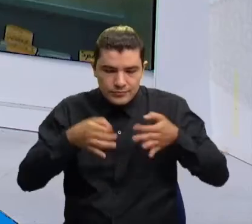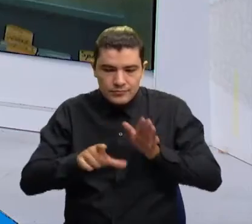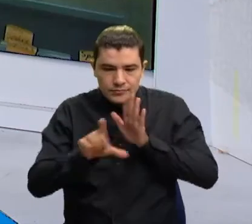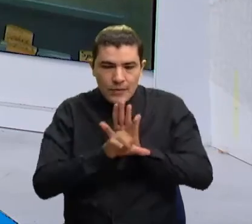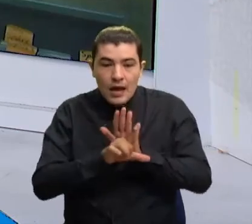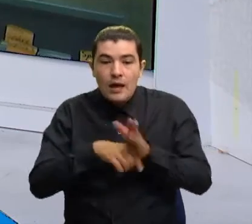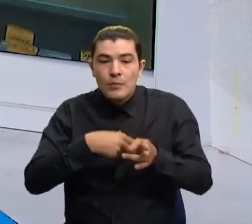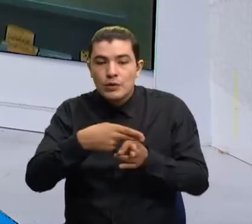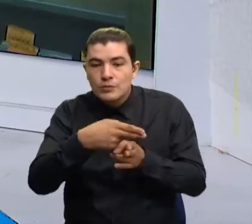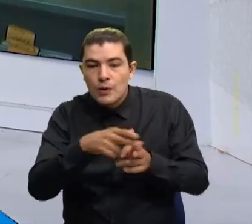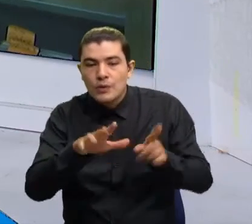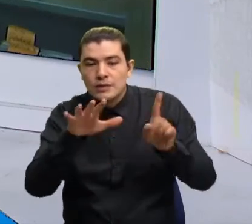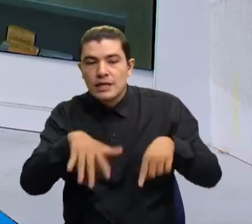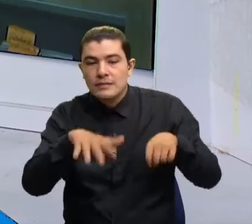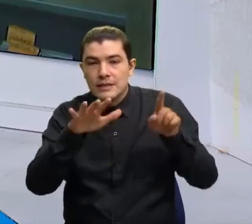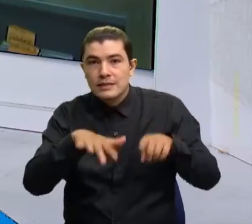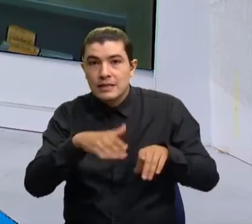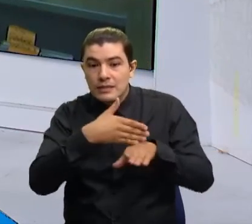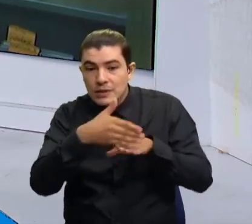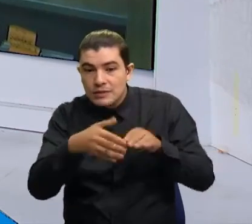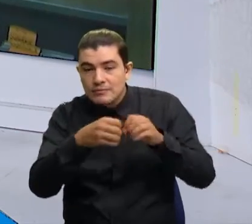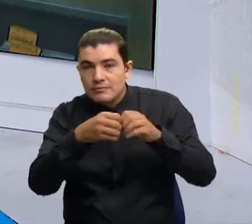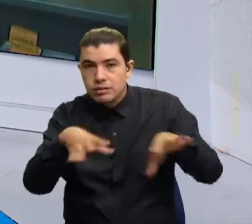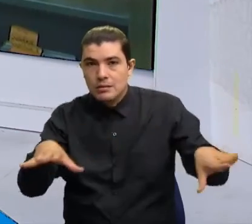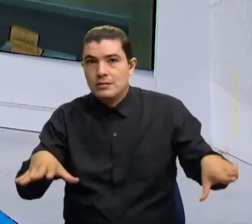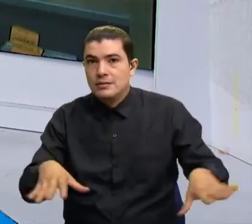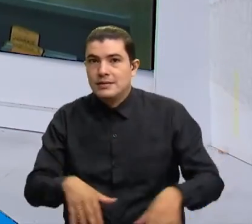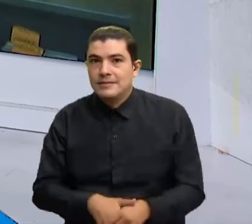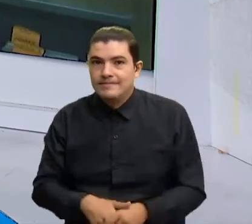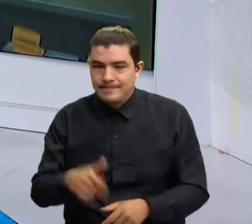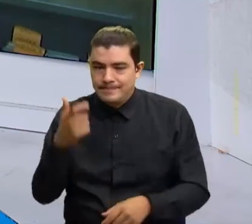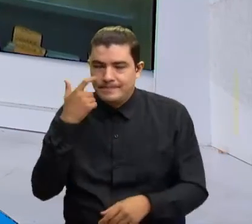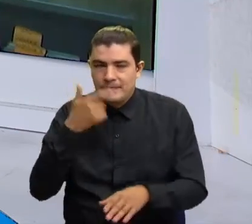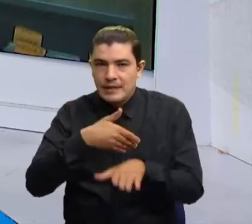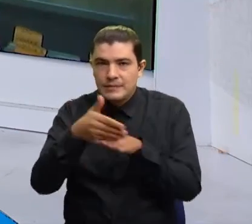información que tenemos por el momento. Yo soy Carlos Cárdenas. Oriente Noticias está informando.